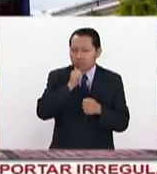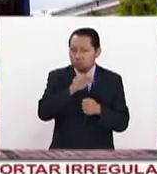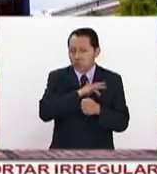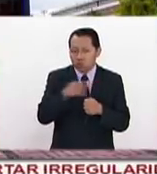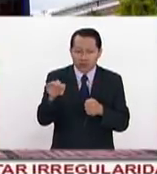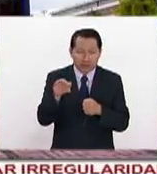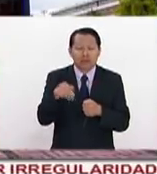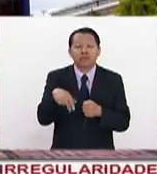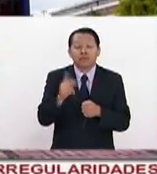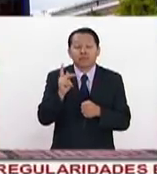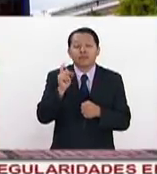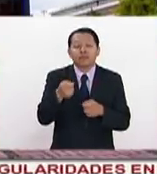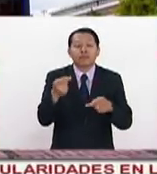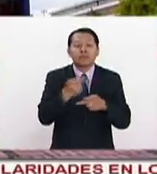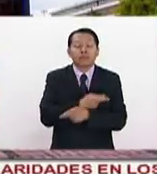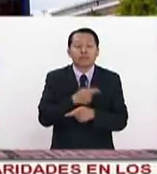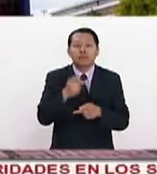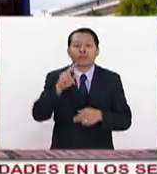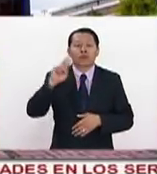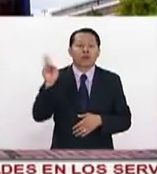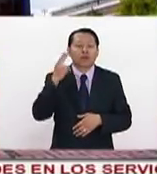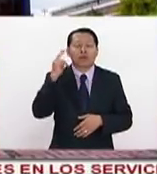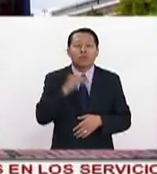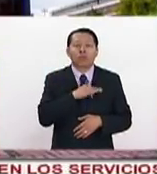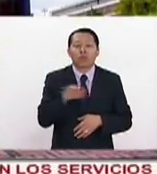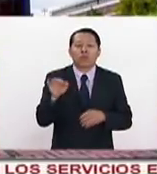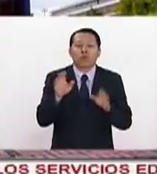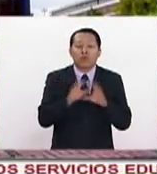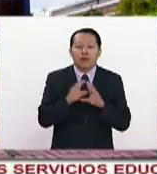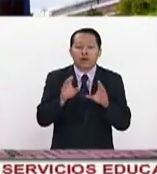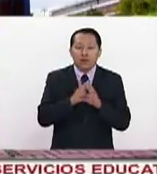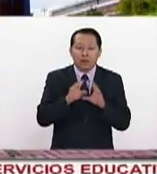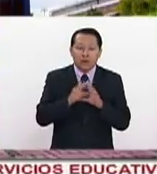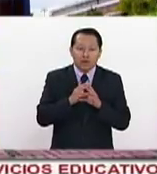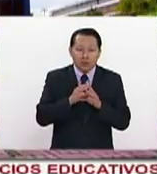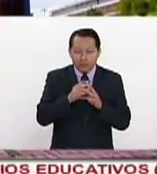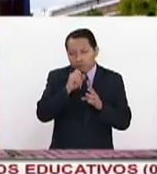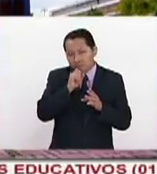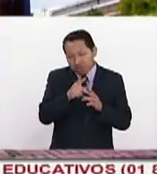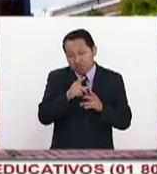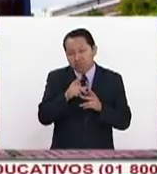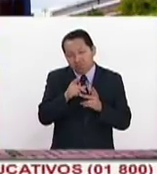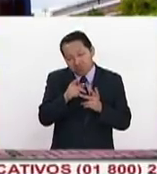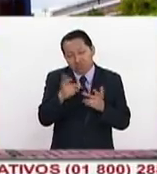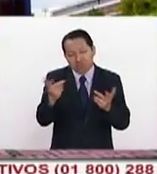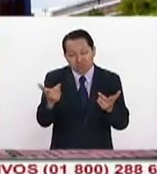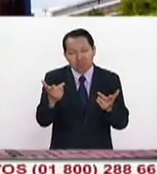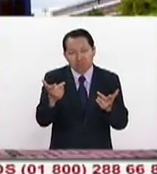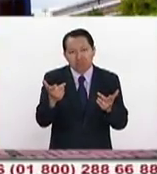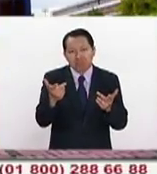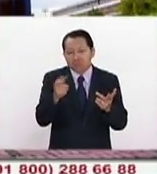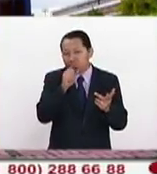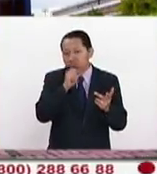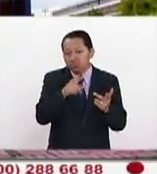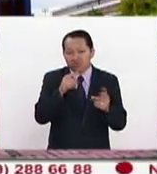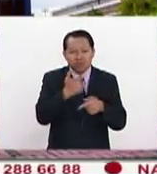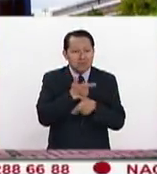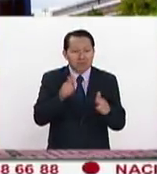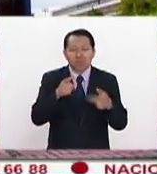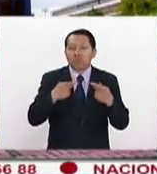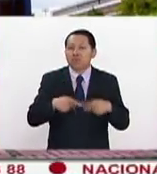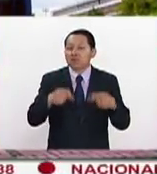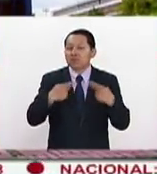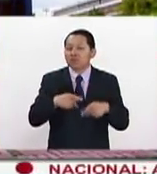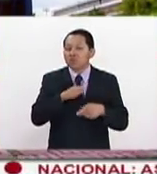de alguna manera la universidad pueda ser, puedan ingresar sin ninguna restricción cualquier